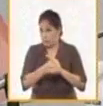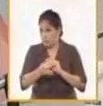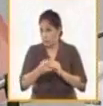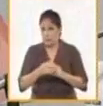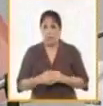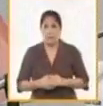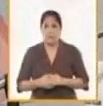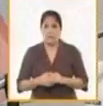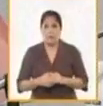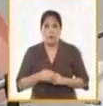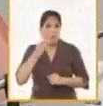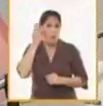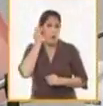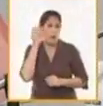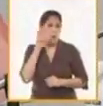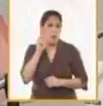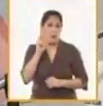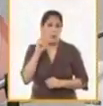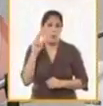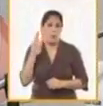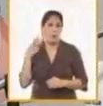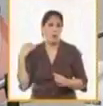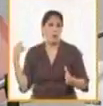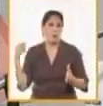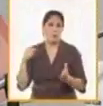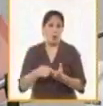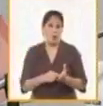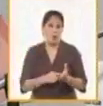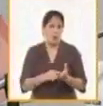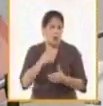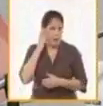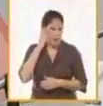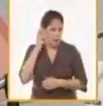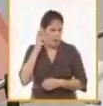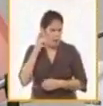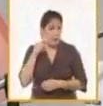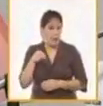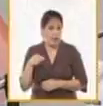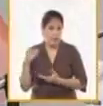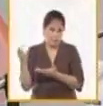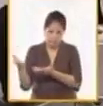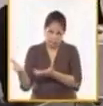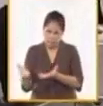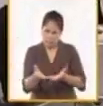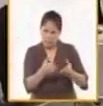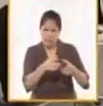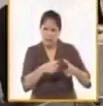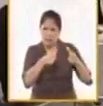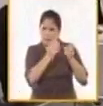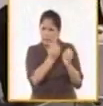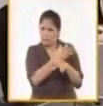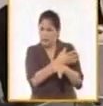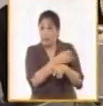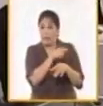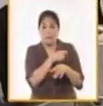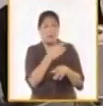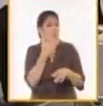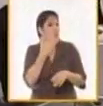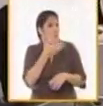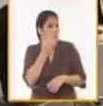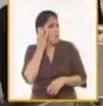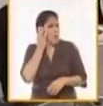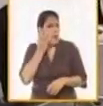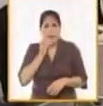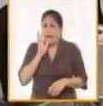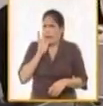dando rueda desde el 2004, no es que cuando Bush la recibió en la Casa Blanca y era supuestamente, bueno, la muchacha